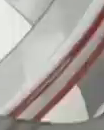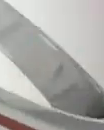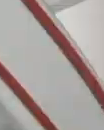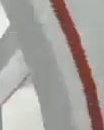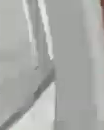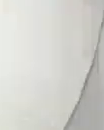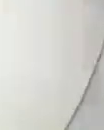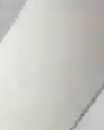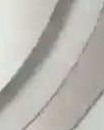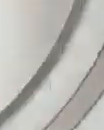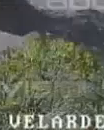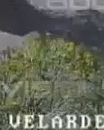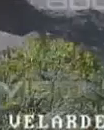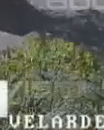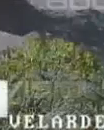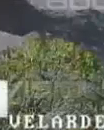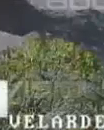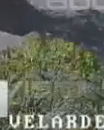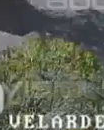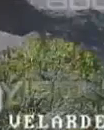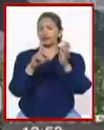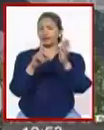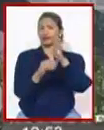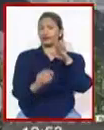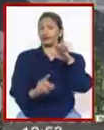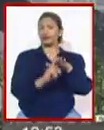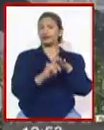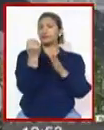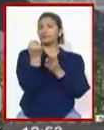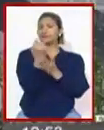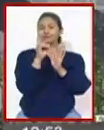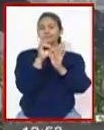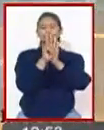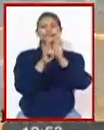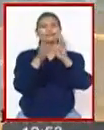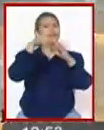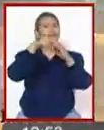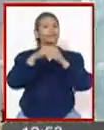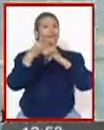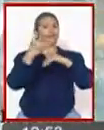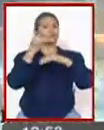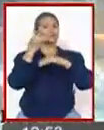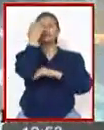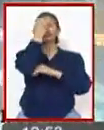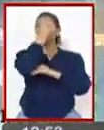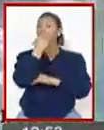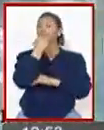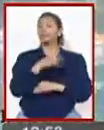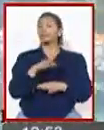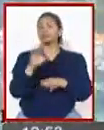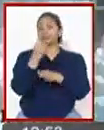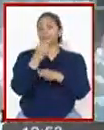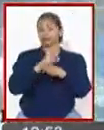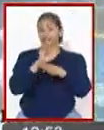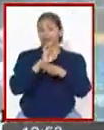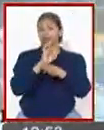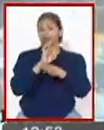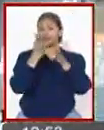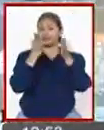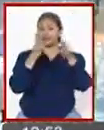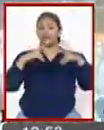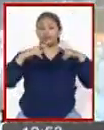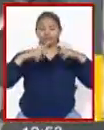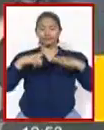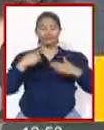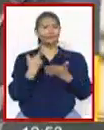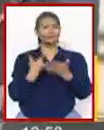En instantes, luego de la aparición de nuevos videos del interior de la joyería Eurocronos, un funcionario es investigado